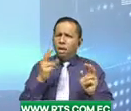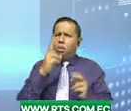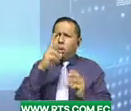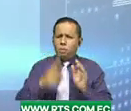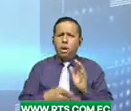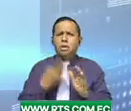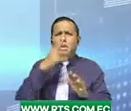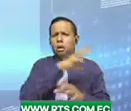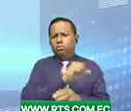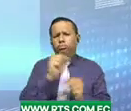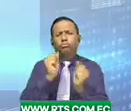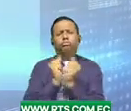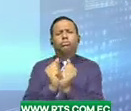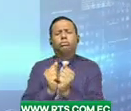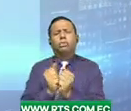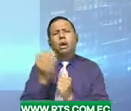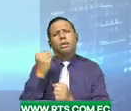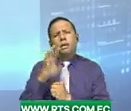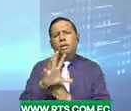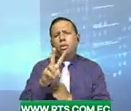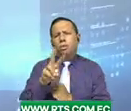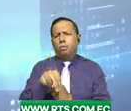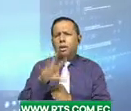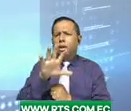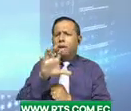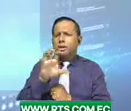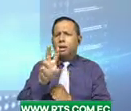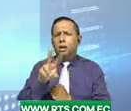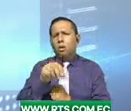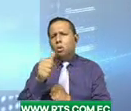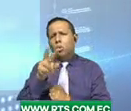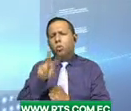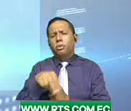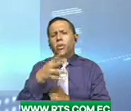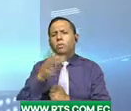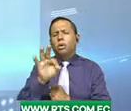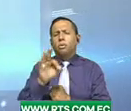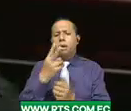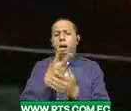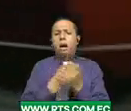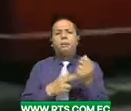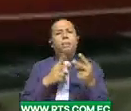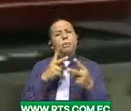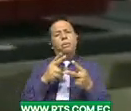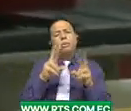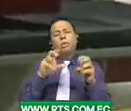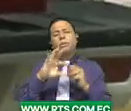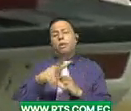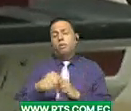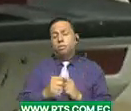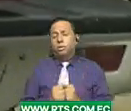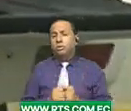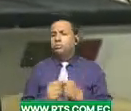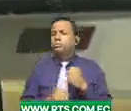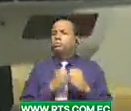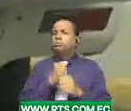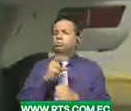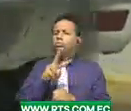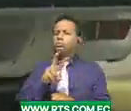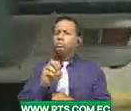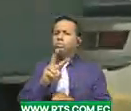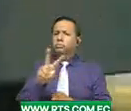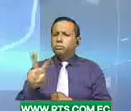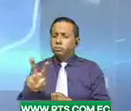Policía Nacional, en el 2015 y en el 2019, ambas por robo. En lo que vale el 2022, en el